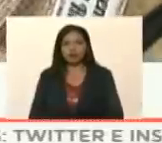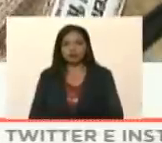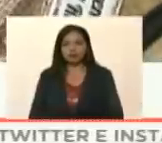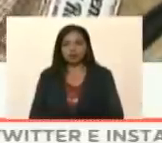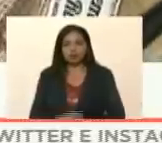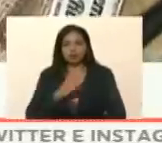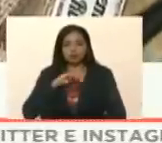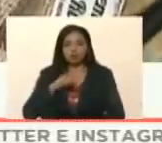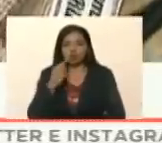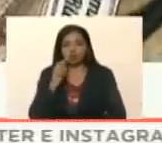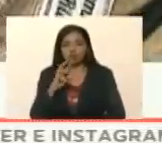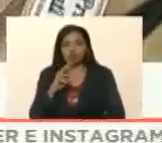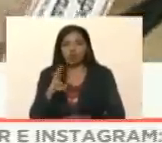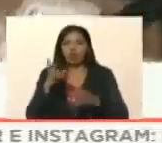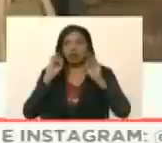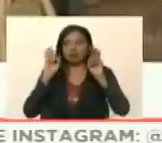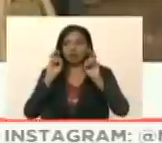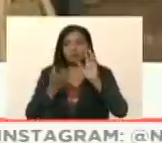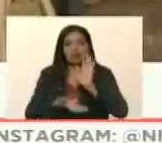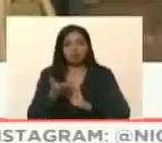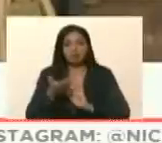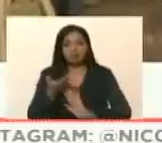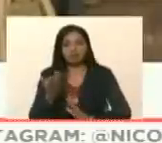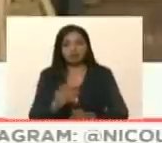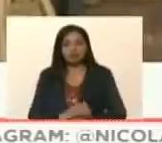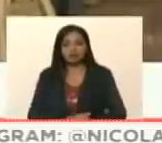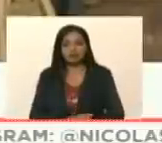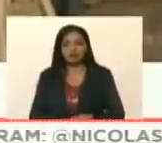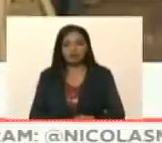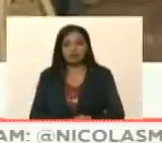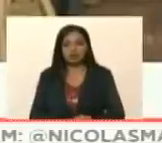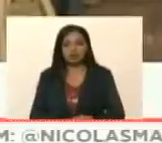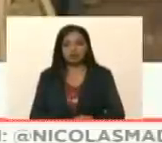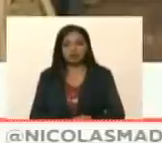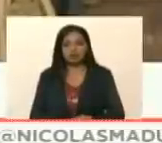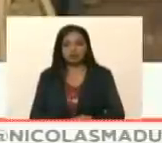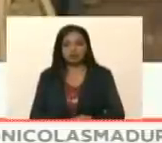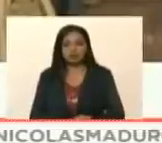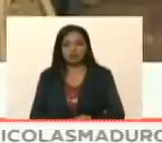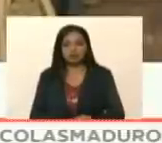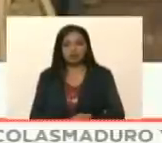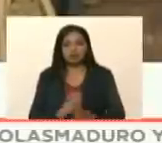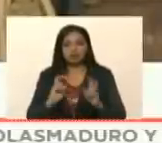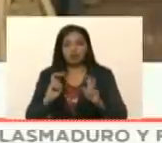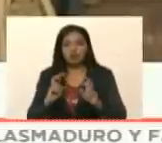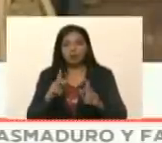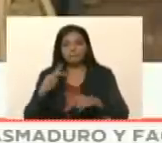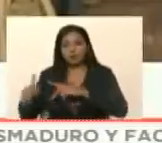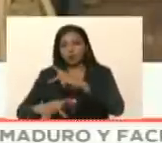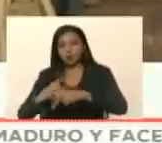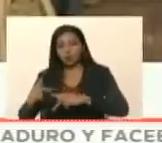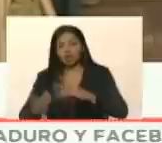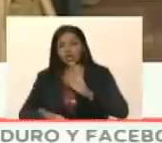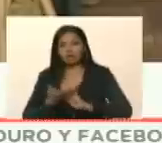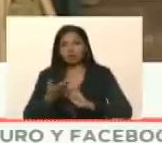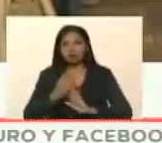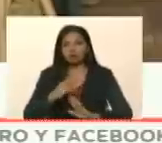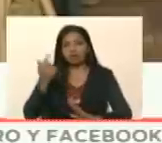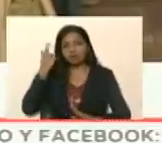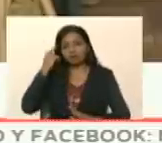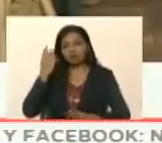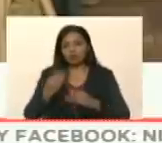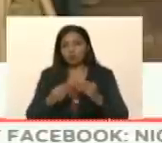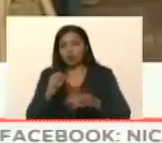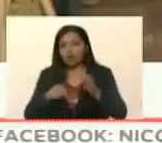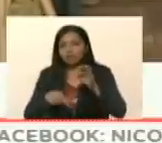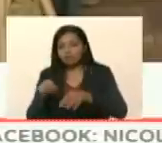Estuvimos hablando de estos temas. Aquí está, ustedes saben, aquí tenemos a productores invitados, ustedes saben muy bien del tema